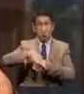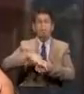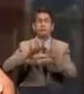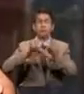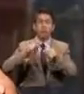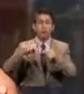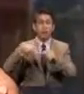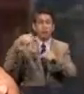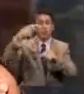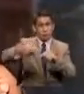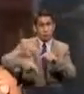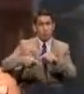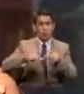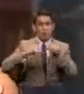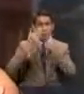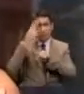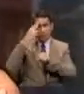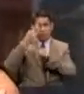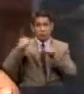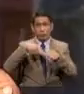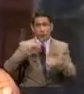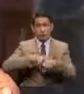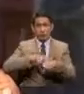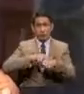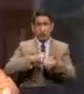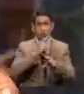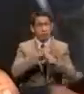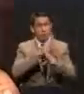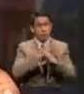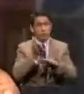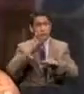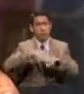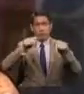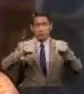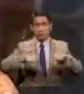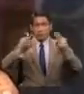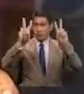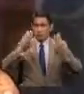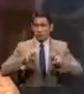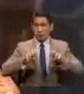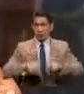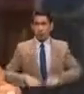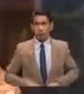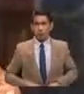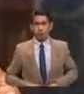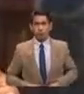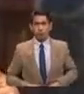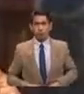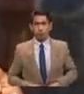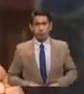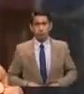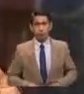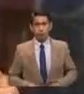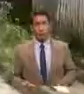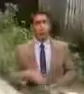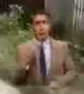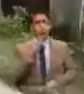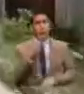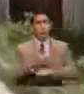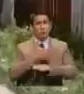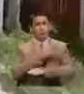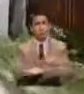en vigencia y las reformas, principalmente los temas de seguridad, venir a la Asamblea Nacional para que se dé el trámite como lo habíamos